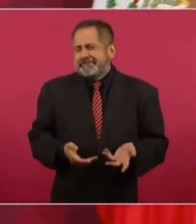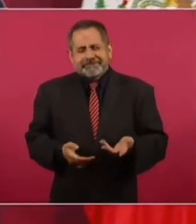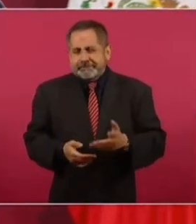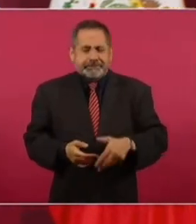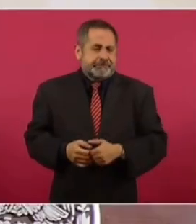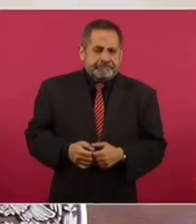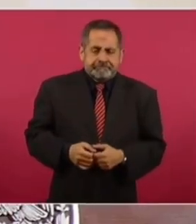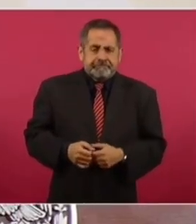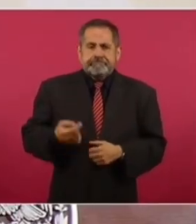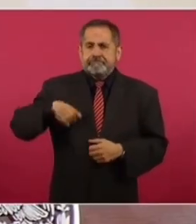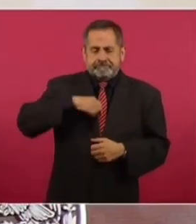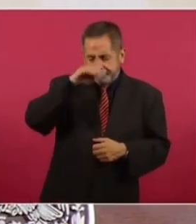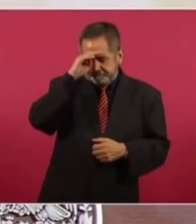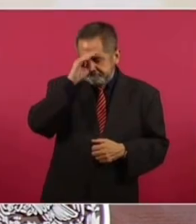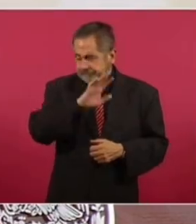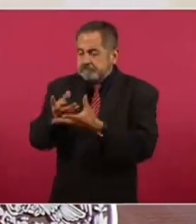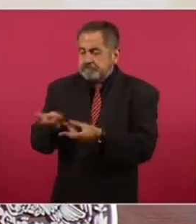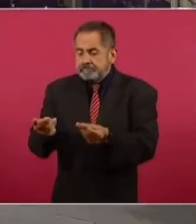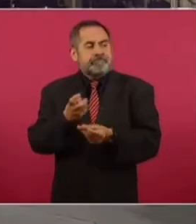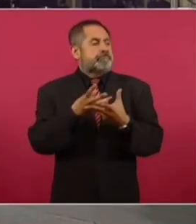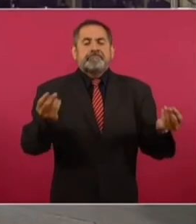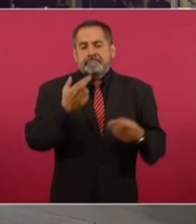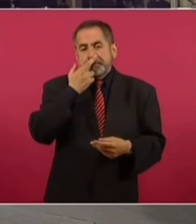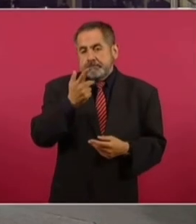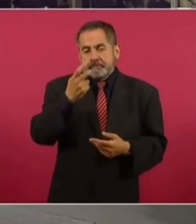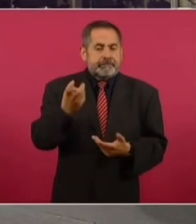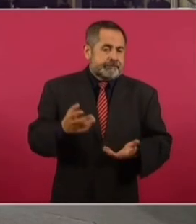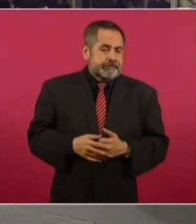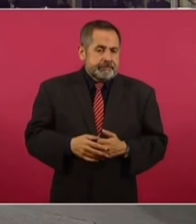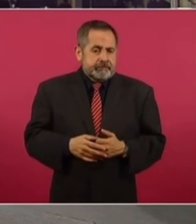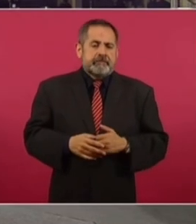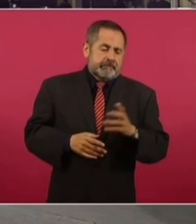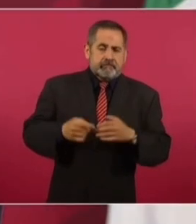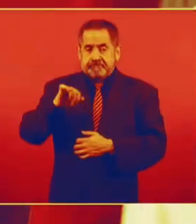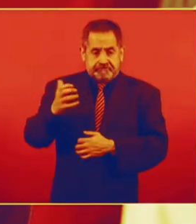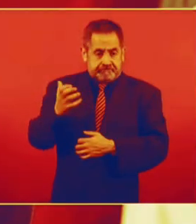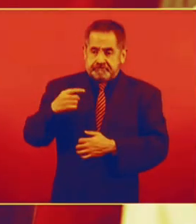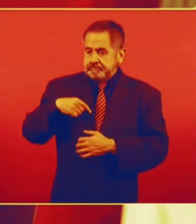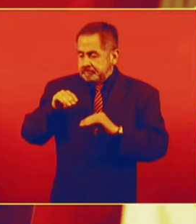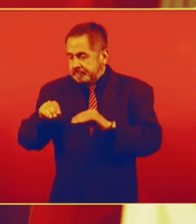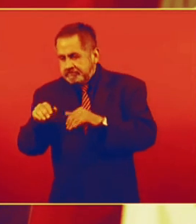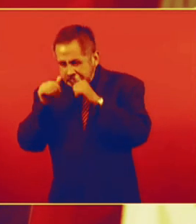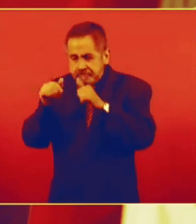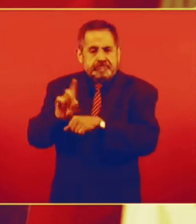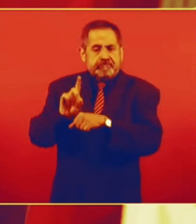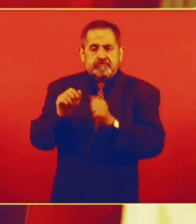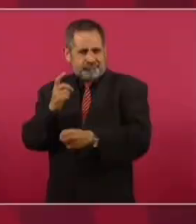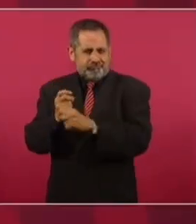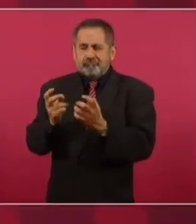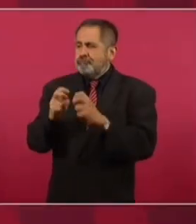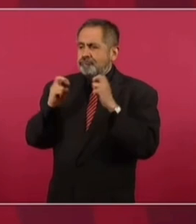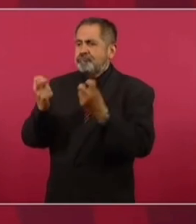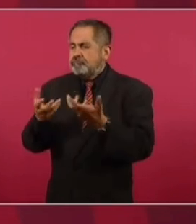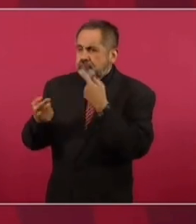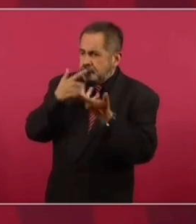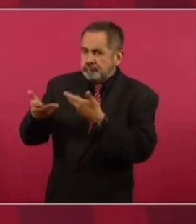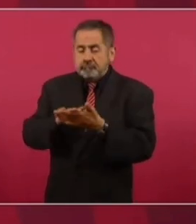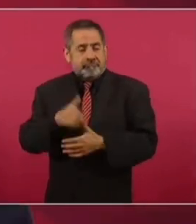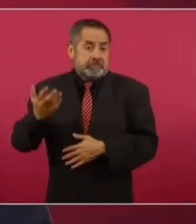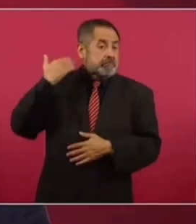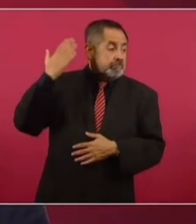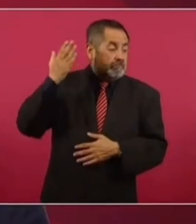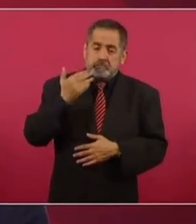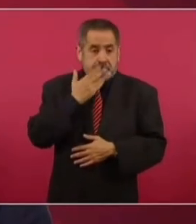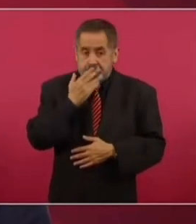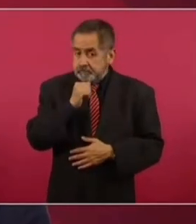nosotros pensamos de que hay que atender las causas. Desde luego, ayuda a todo lo que hacemos el trabajar todos los días por la seguridad, de 6 a 7 de la